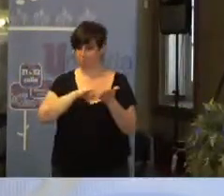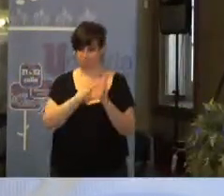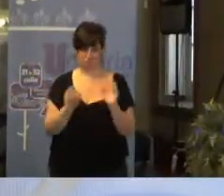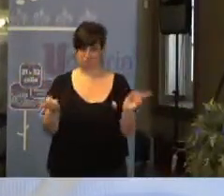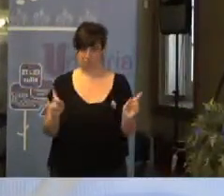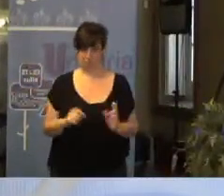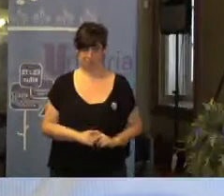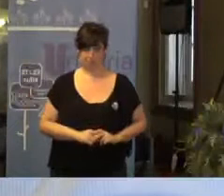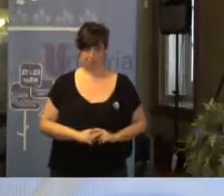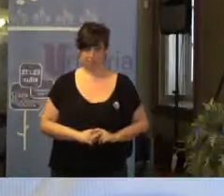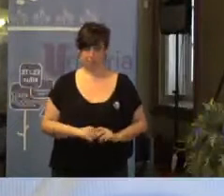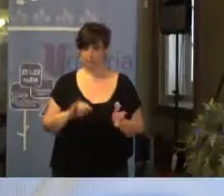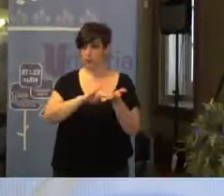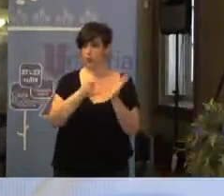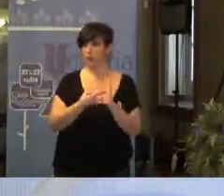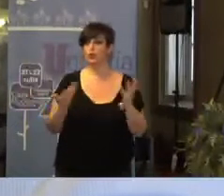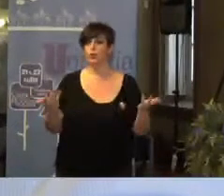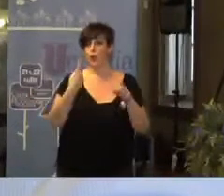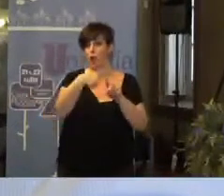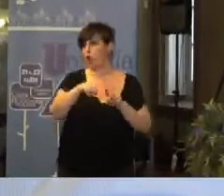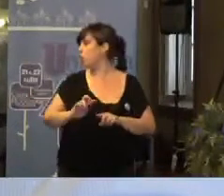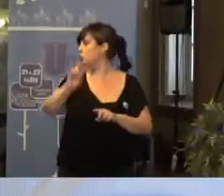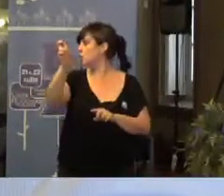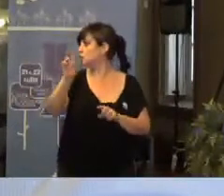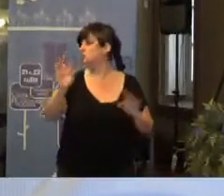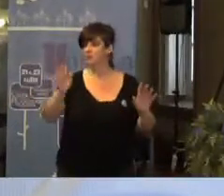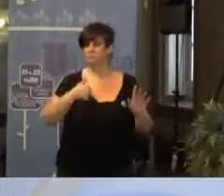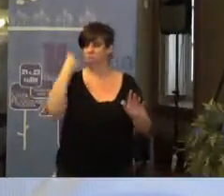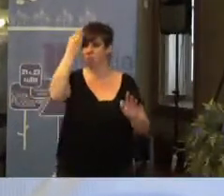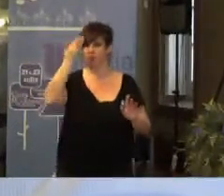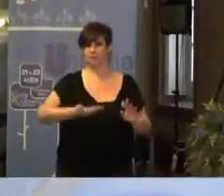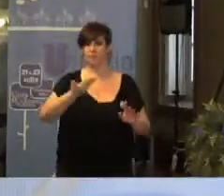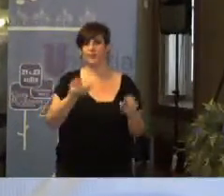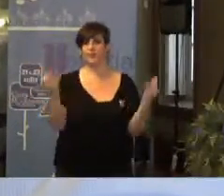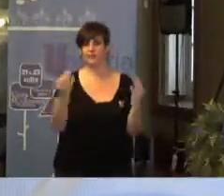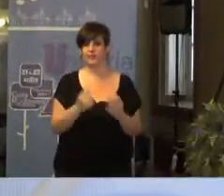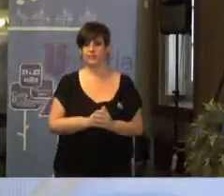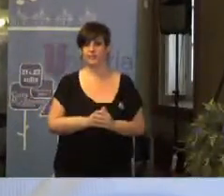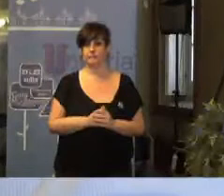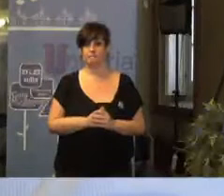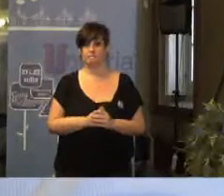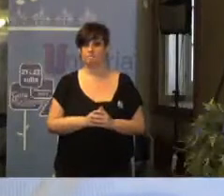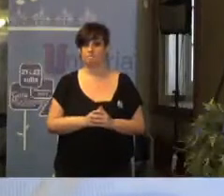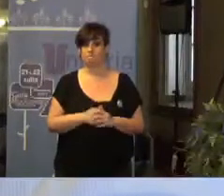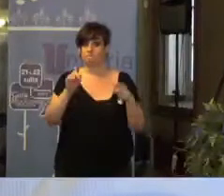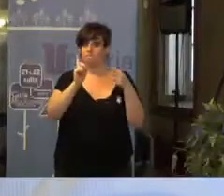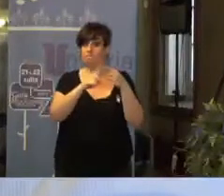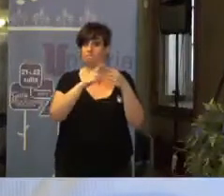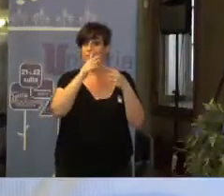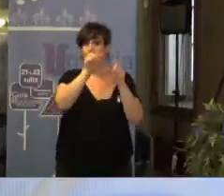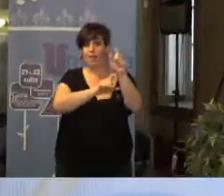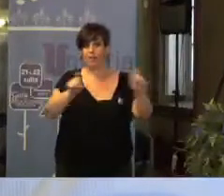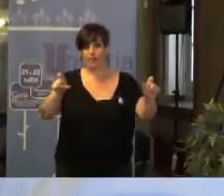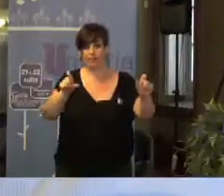O remedio ten que ver con outras cousas. Pero sí que me parece importante, non só por a cuestión de que hai que fixar poboación ao